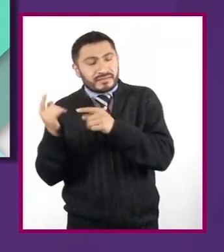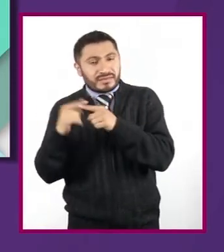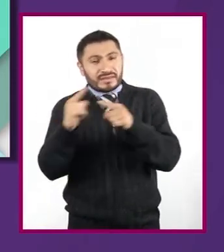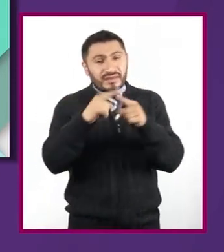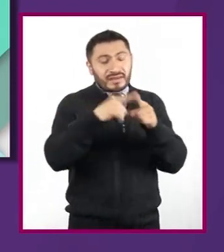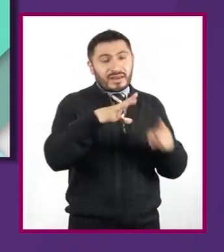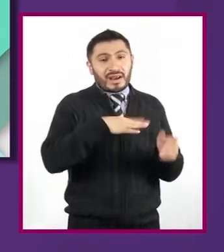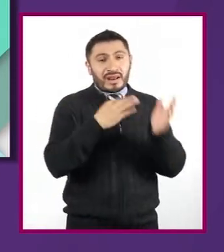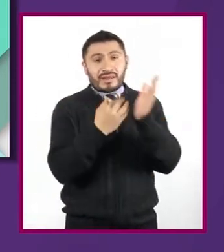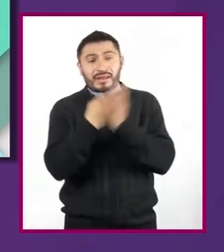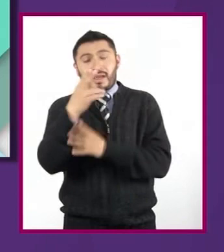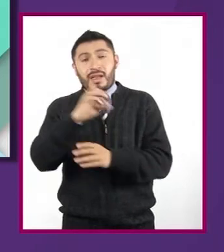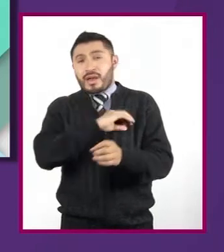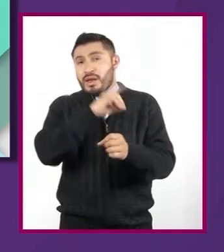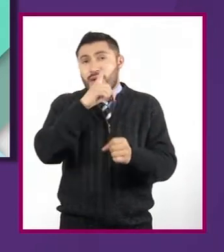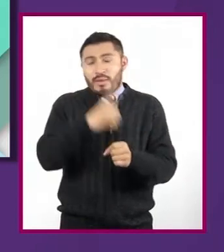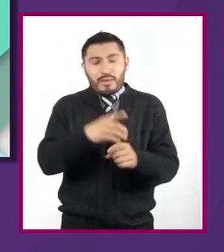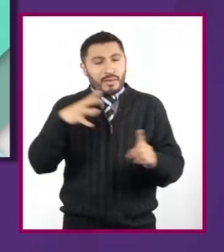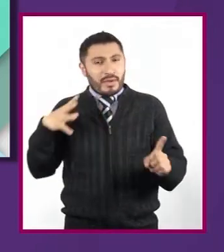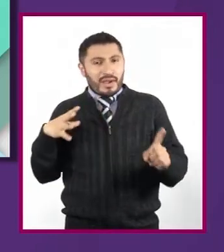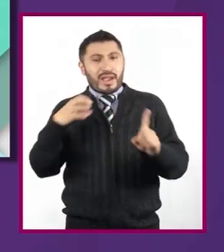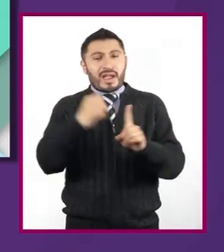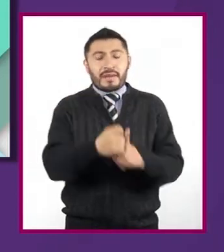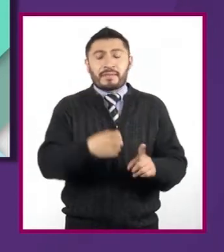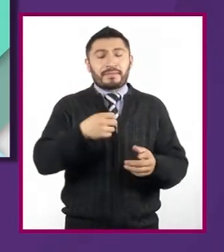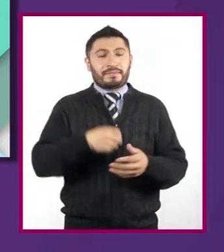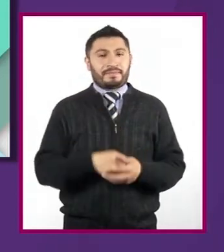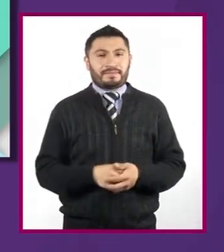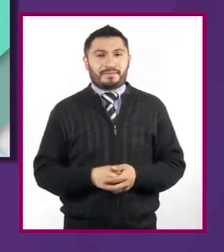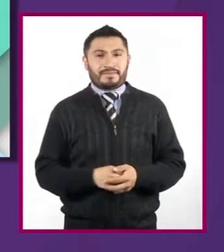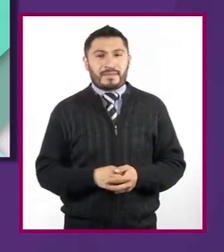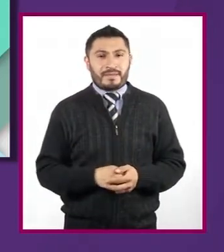tienen mayor posibilidad de alcanzar dicho